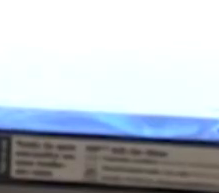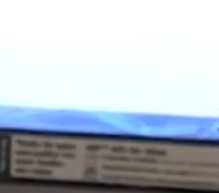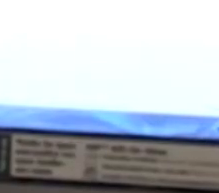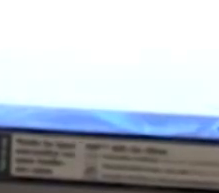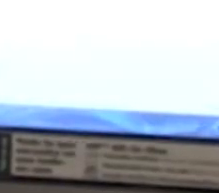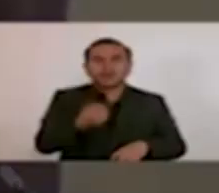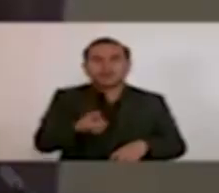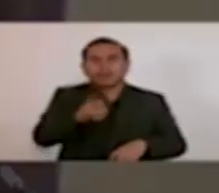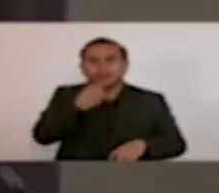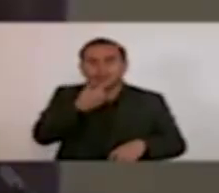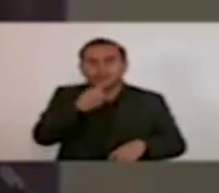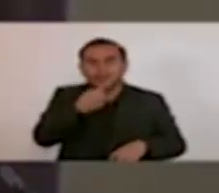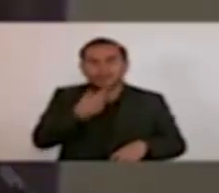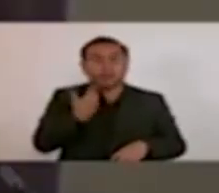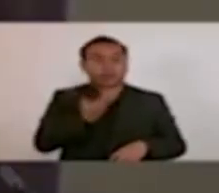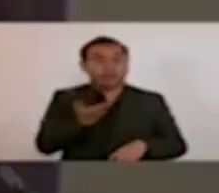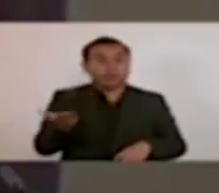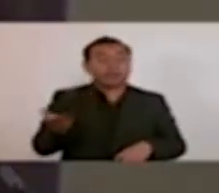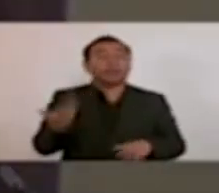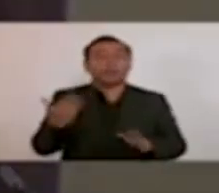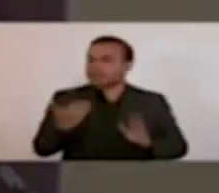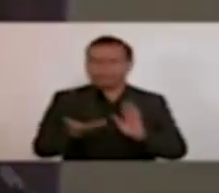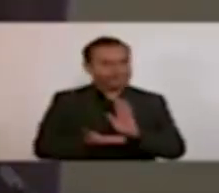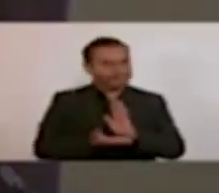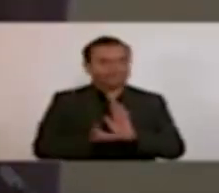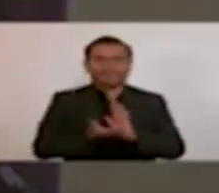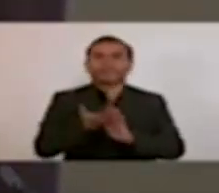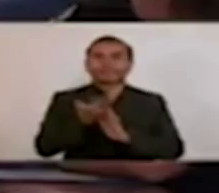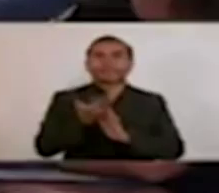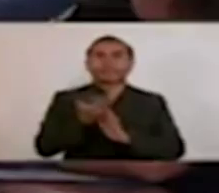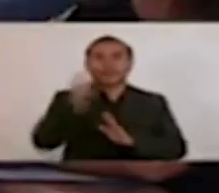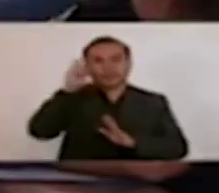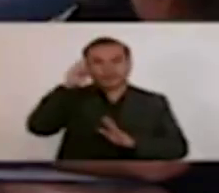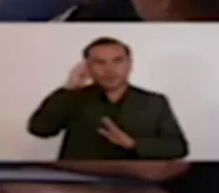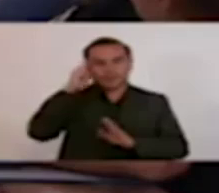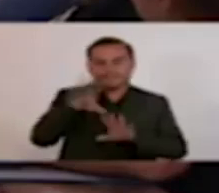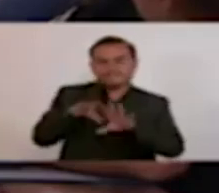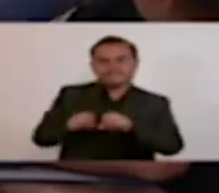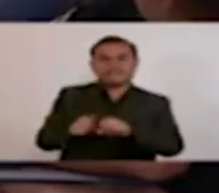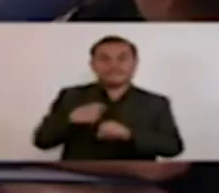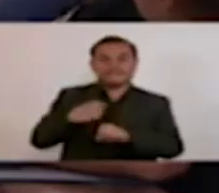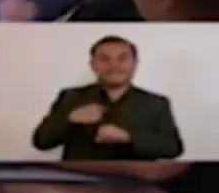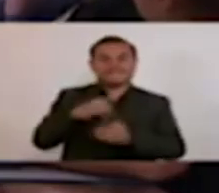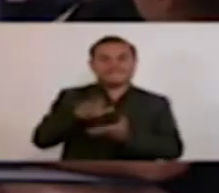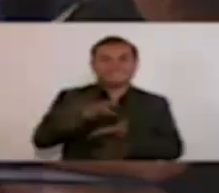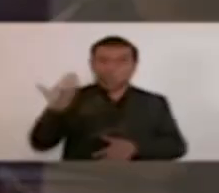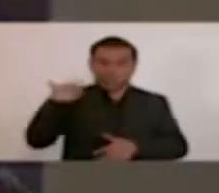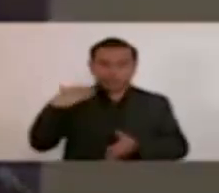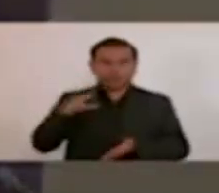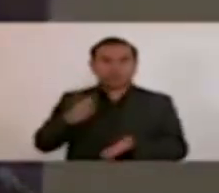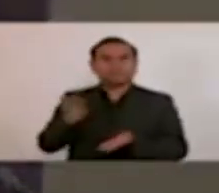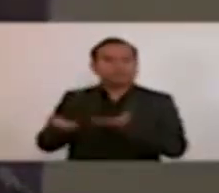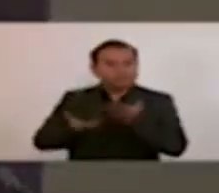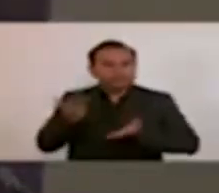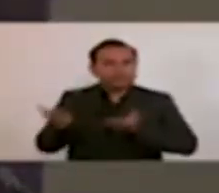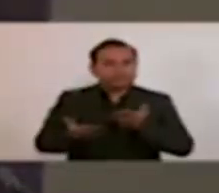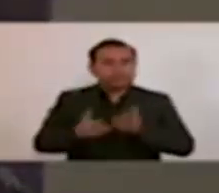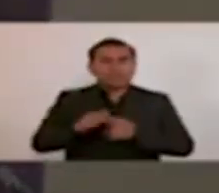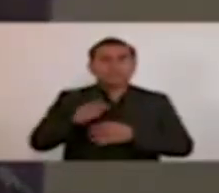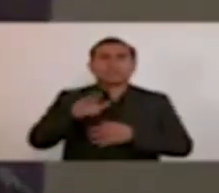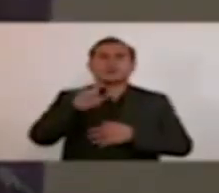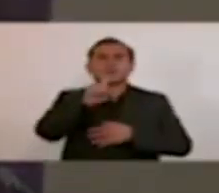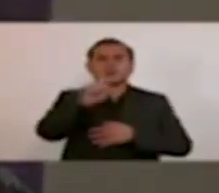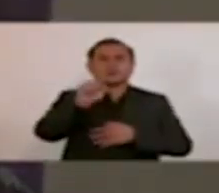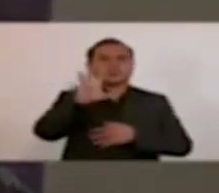productos de higiene y vamos a estar atentos para evitar el acaparamiento de productos que lo cual constituye un delito nadie va a sacar provecho